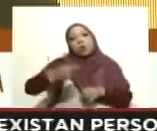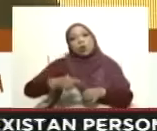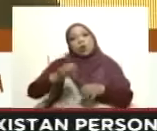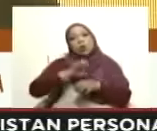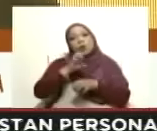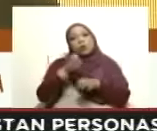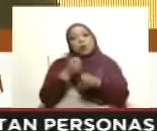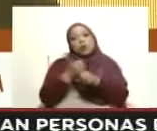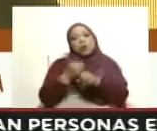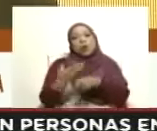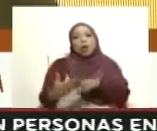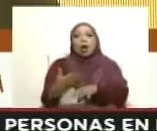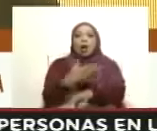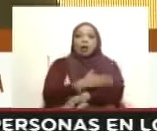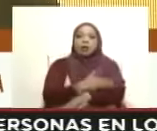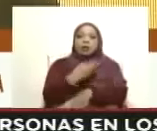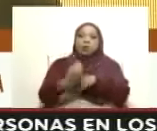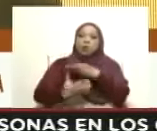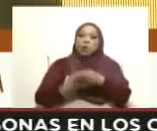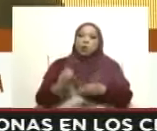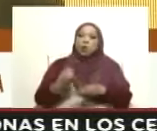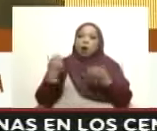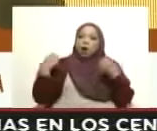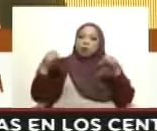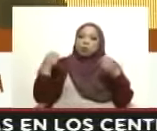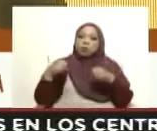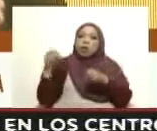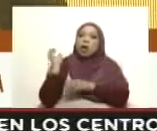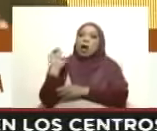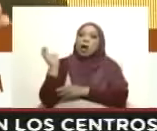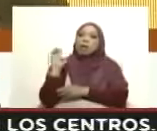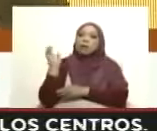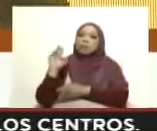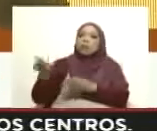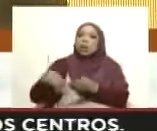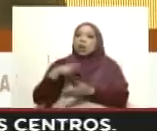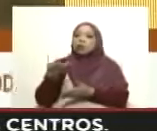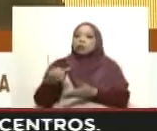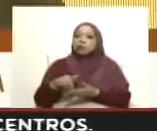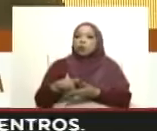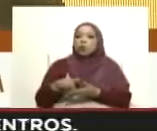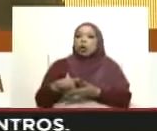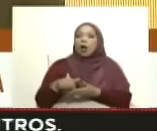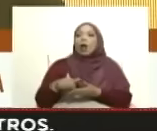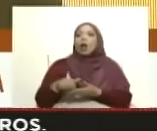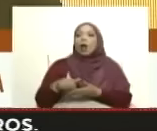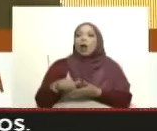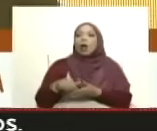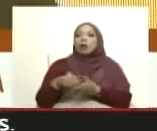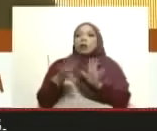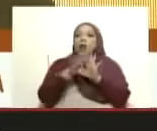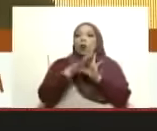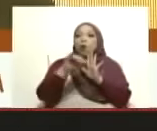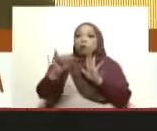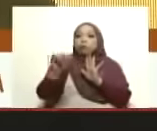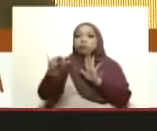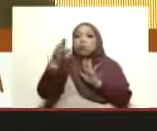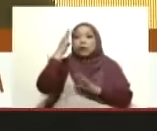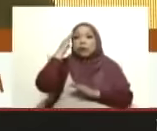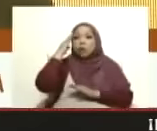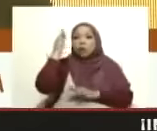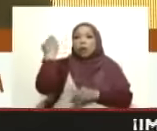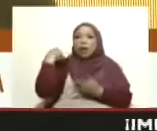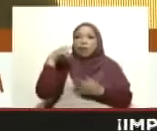la vez anterior ustedes recuerdan fue el simulacro de la asamblea nacional Constituyente que después se cristalizó en la